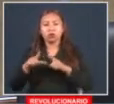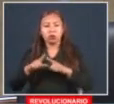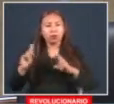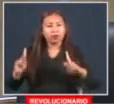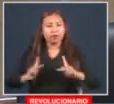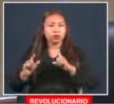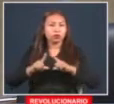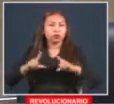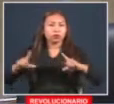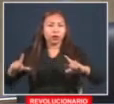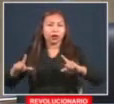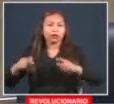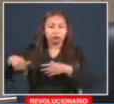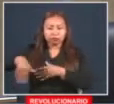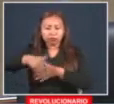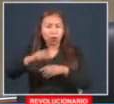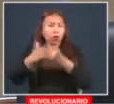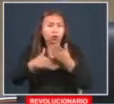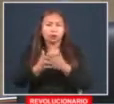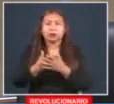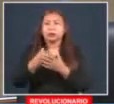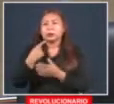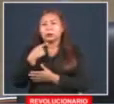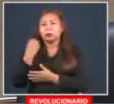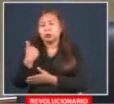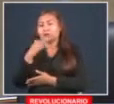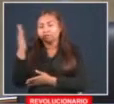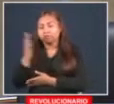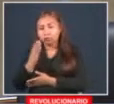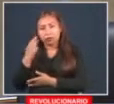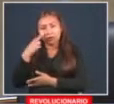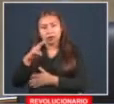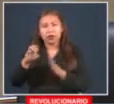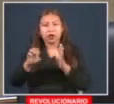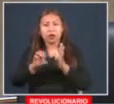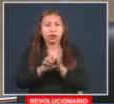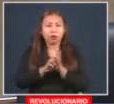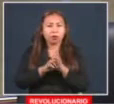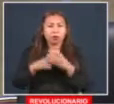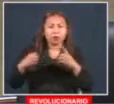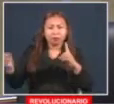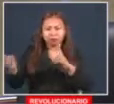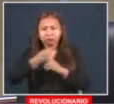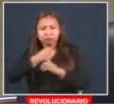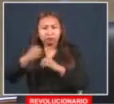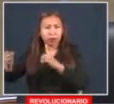he salido adelante y nunca vi ejemplos de violencia en mi